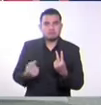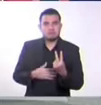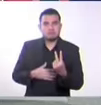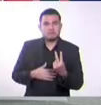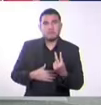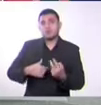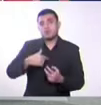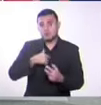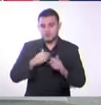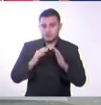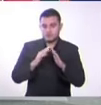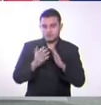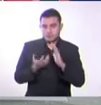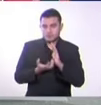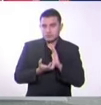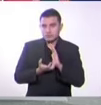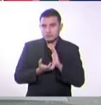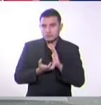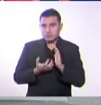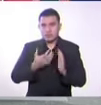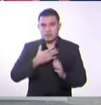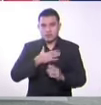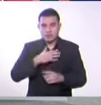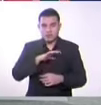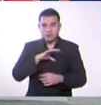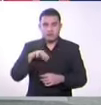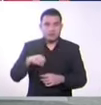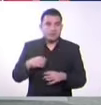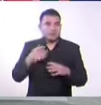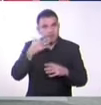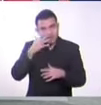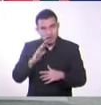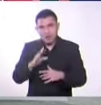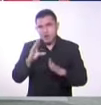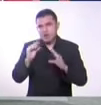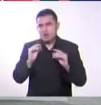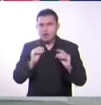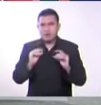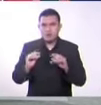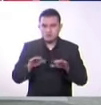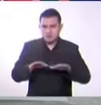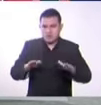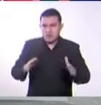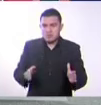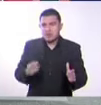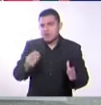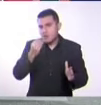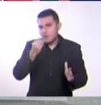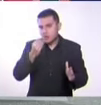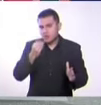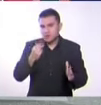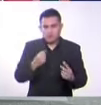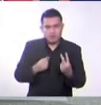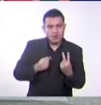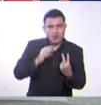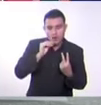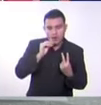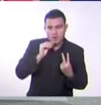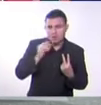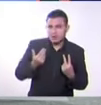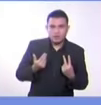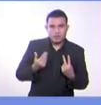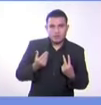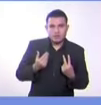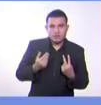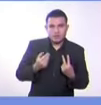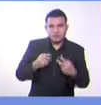en familia, en mi casa, cuando hablamos todos, estamos en la mesa comiendo, no solo hablamos dos, Luis. Entonces, la comunicación